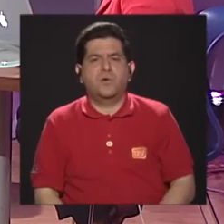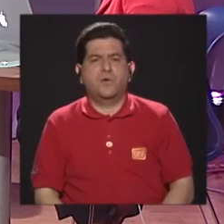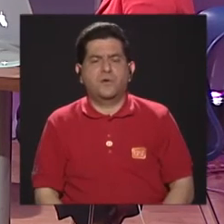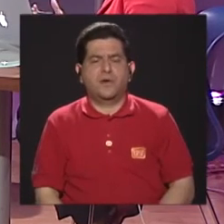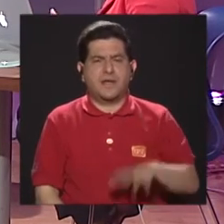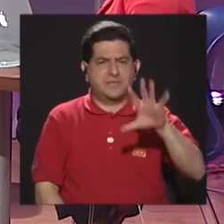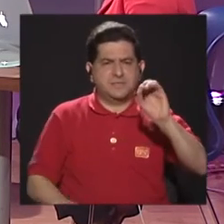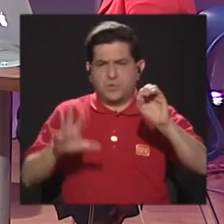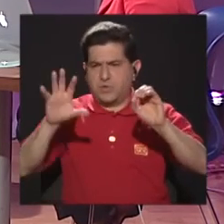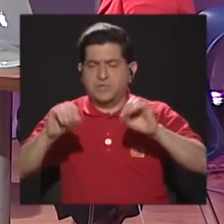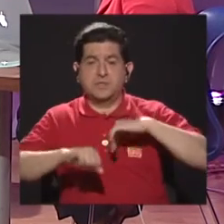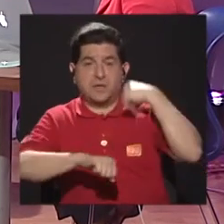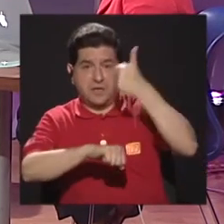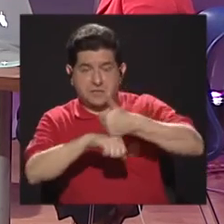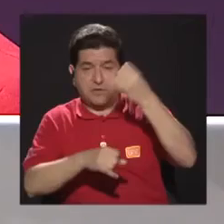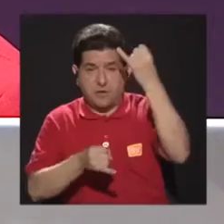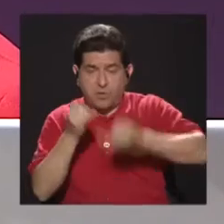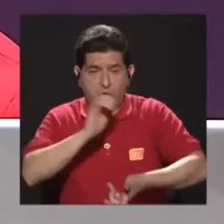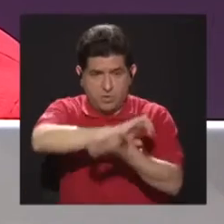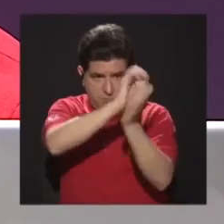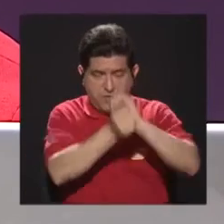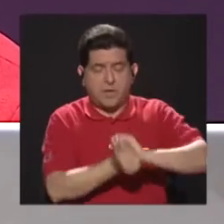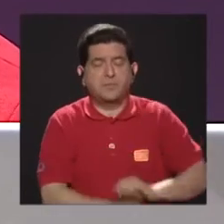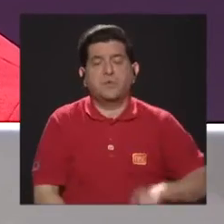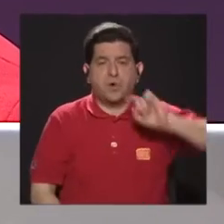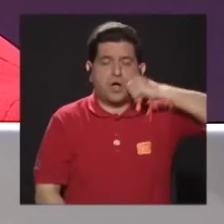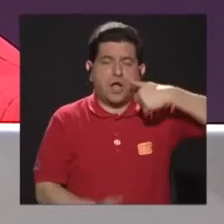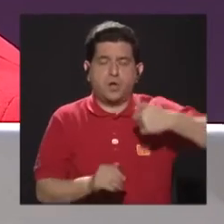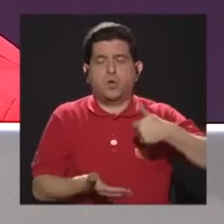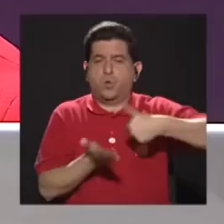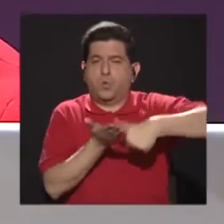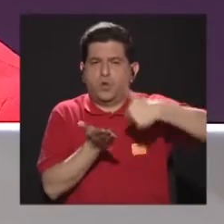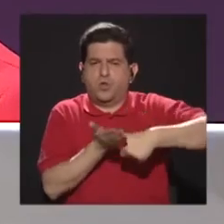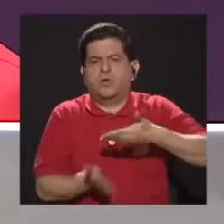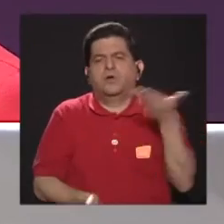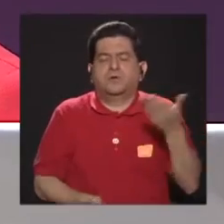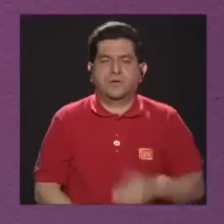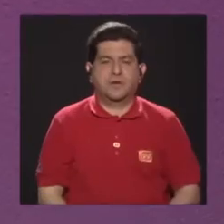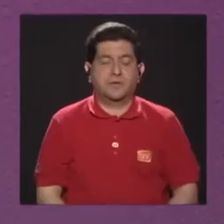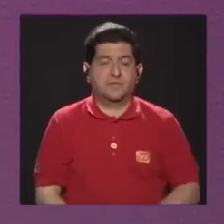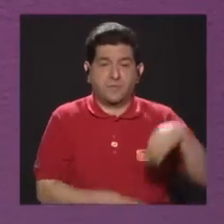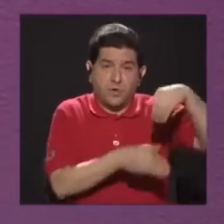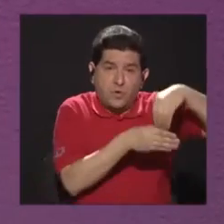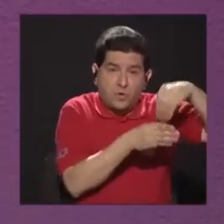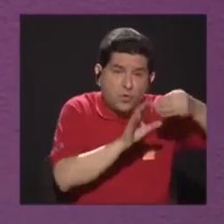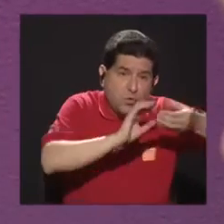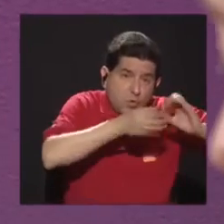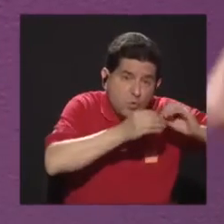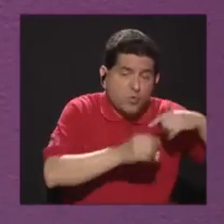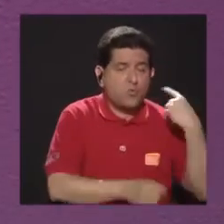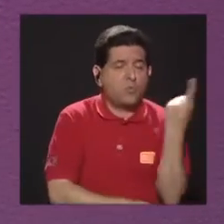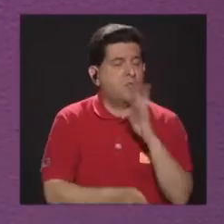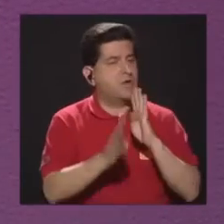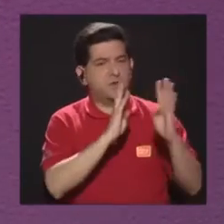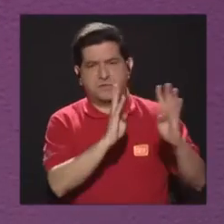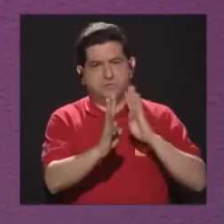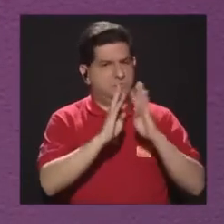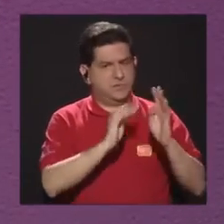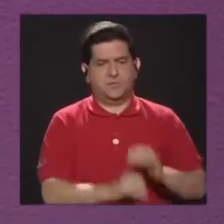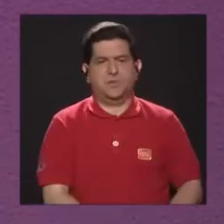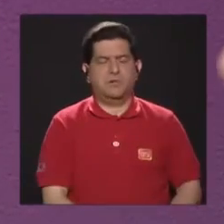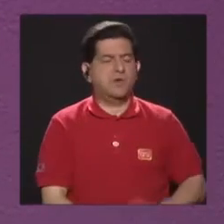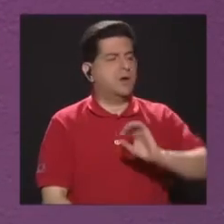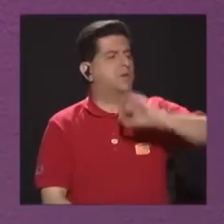paridad, que es lo que establece la última reforma al Código Electoral? Bueno, las cuotas hacen referencia única y exclusivamente a